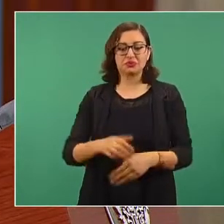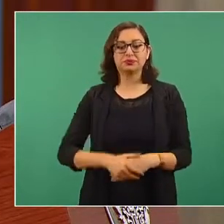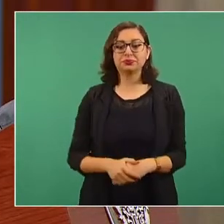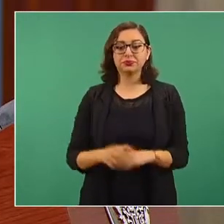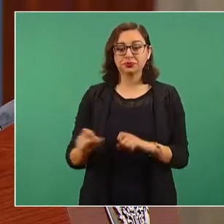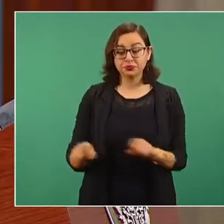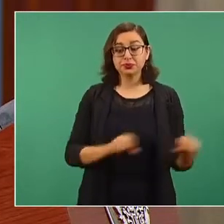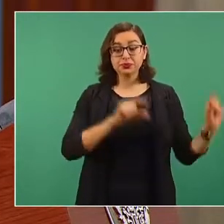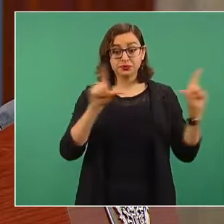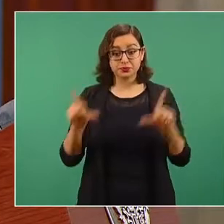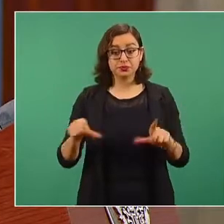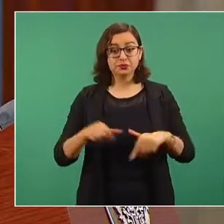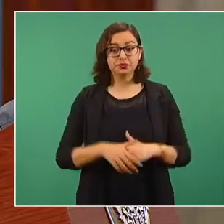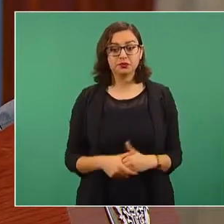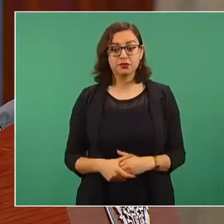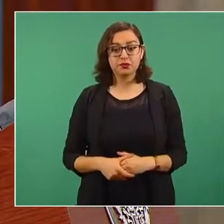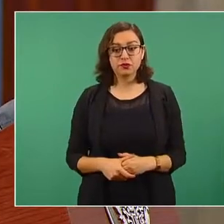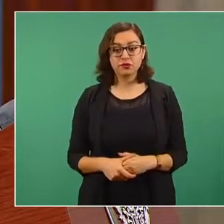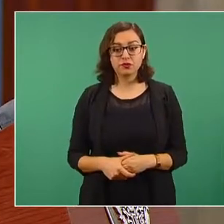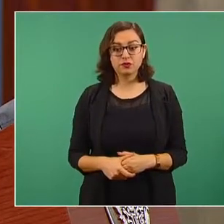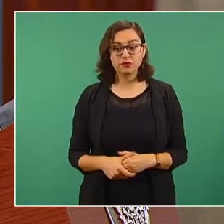Síguele.